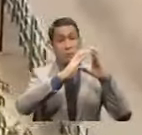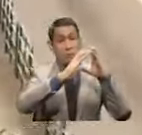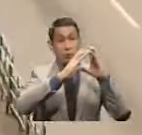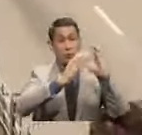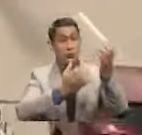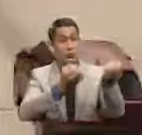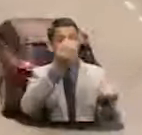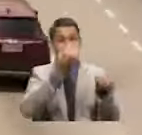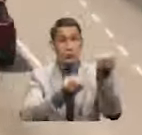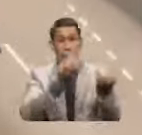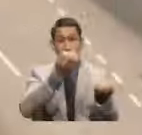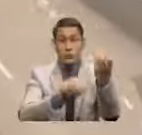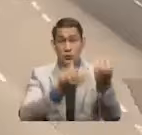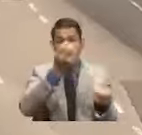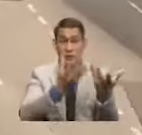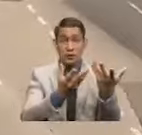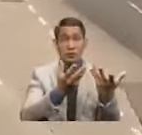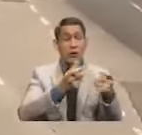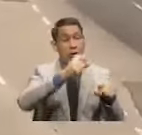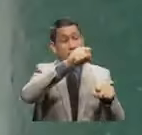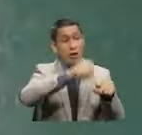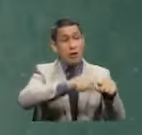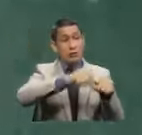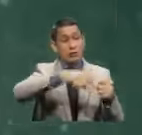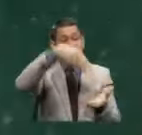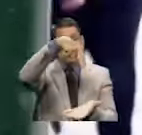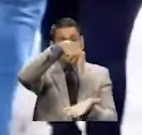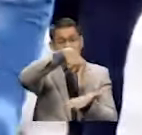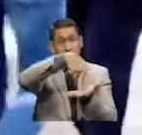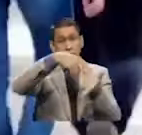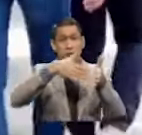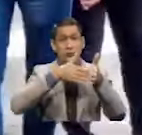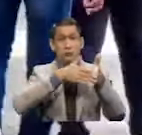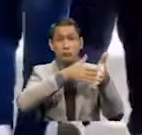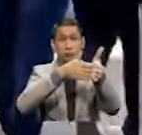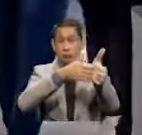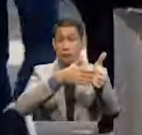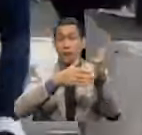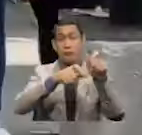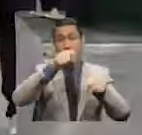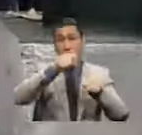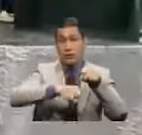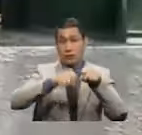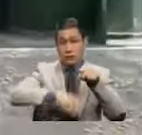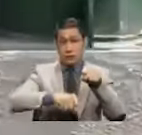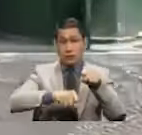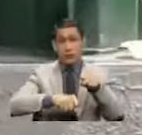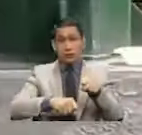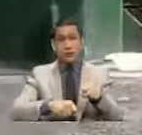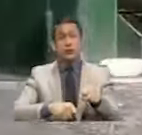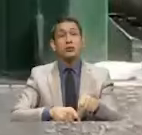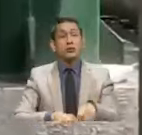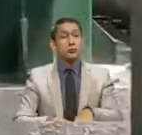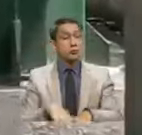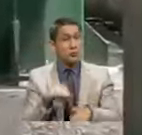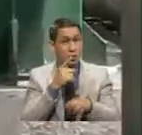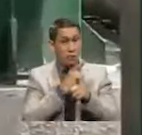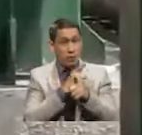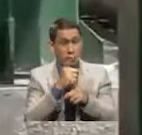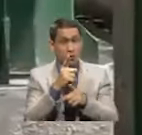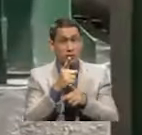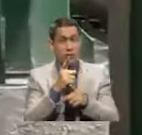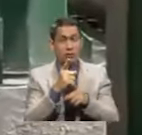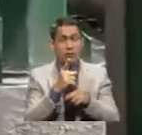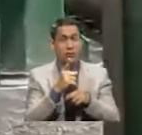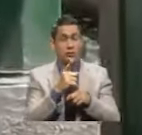que abordar la unidad en la parte de allá ahora tienen que caminar hasta acá, porque un bus se incendió y con eso pues también se